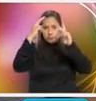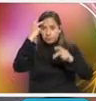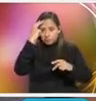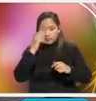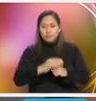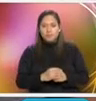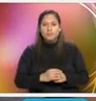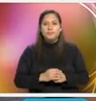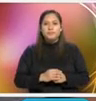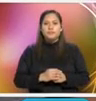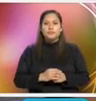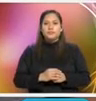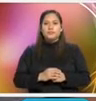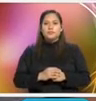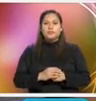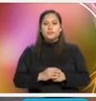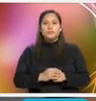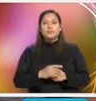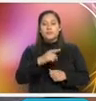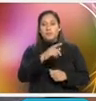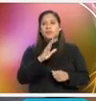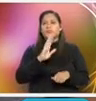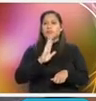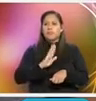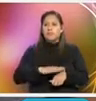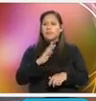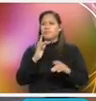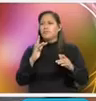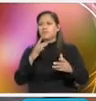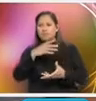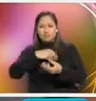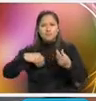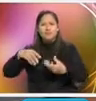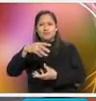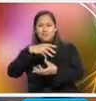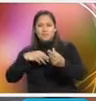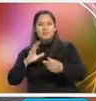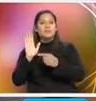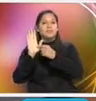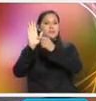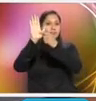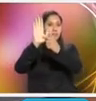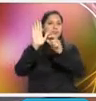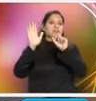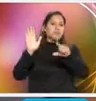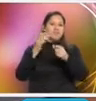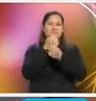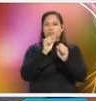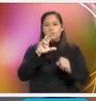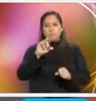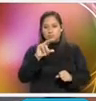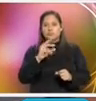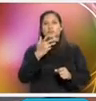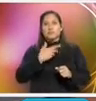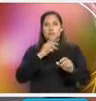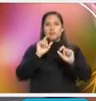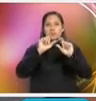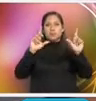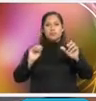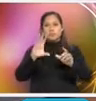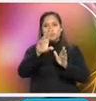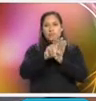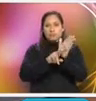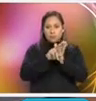pues muy, yo creo que más interactuada, no una presentación común. Va a haber videos, va a